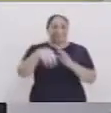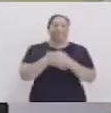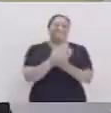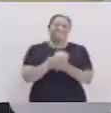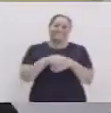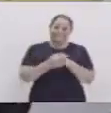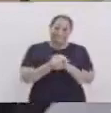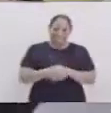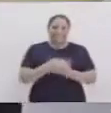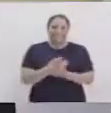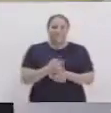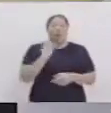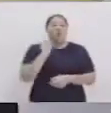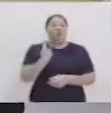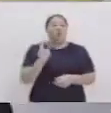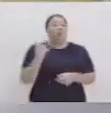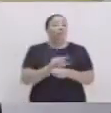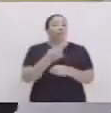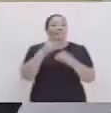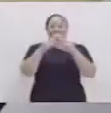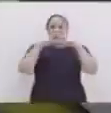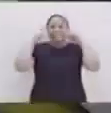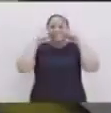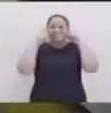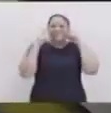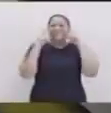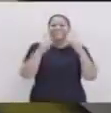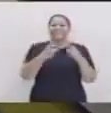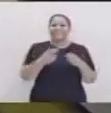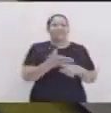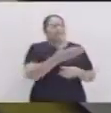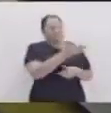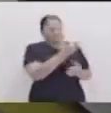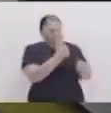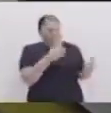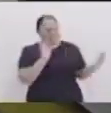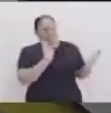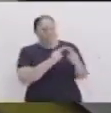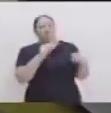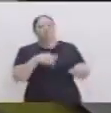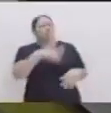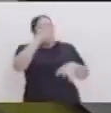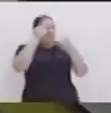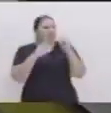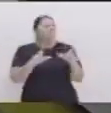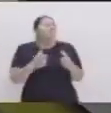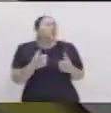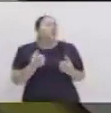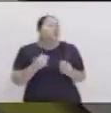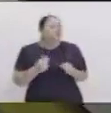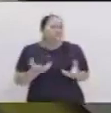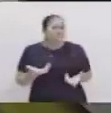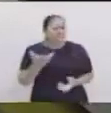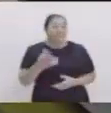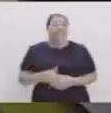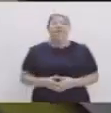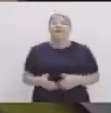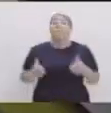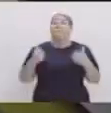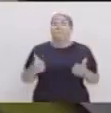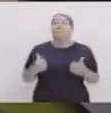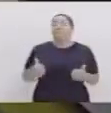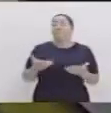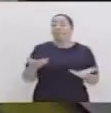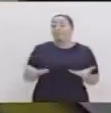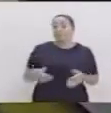hacerlo constantemente, utilizar siempre su mascarilla. Michelle, si usted pudiera resumirnos lo que aprendimos el día de hoy, ¿cómo lo haría? Muy bien,